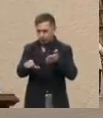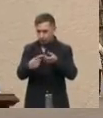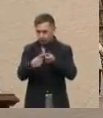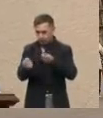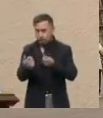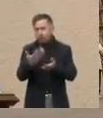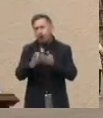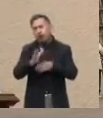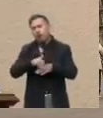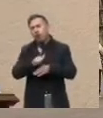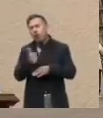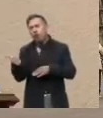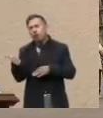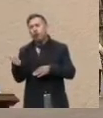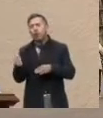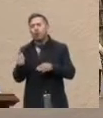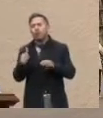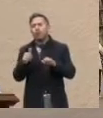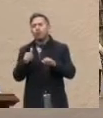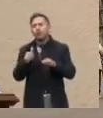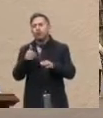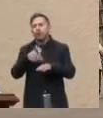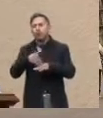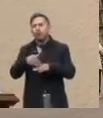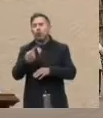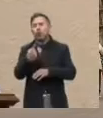en este caso, al del